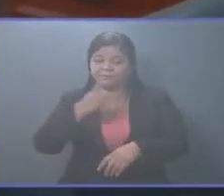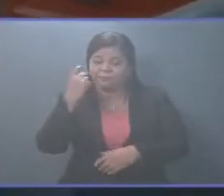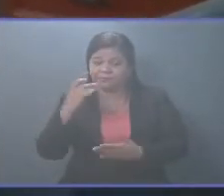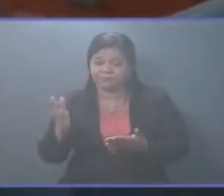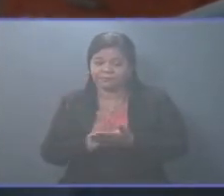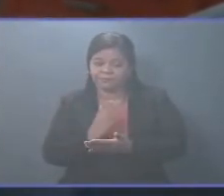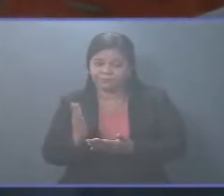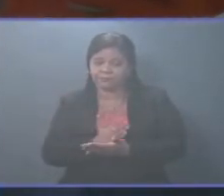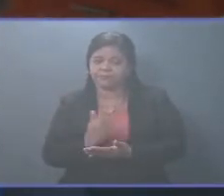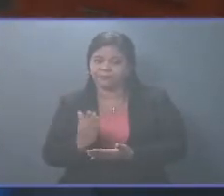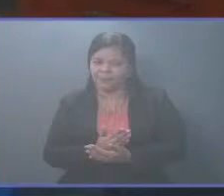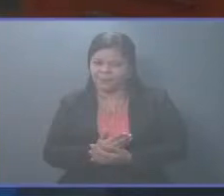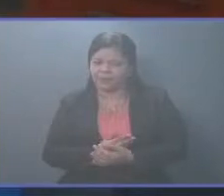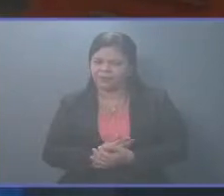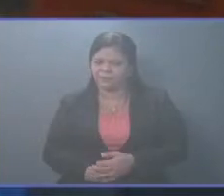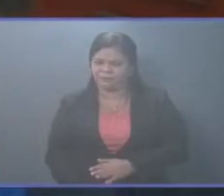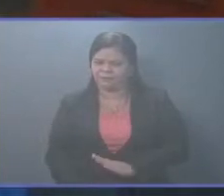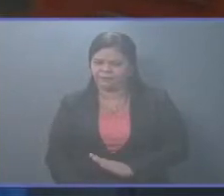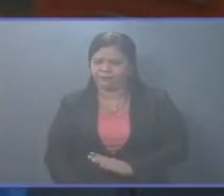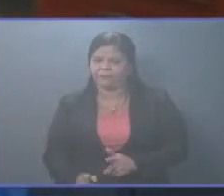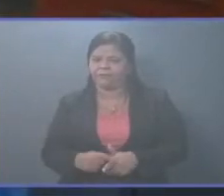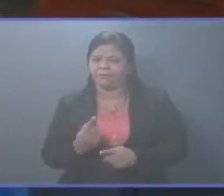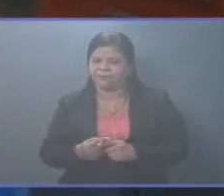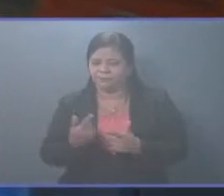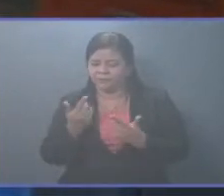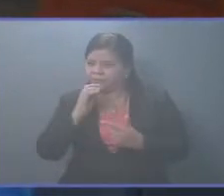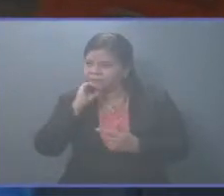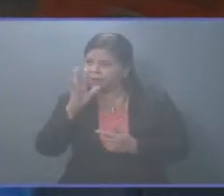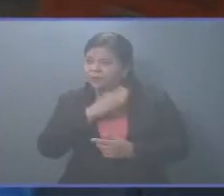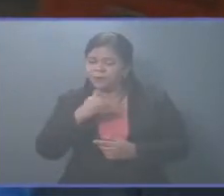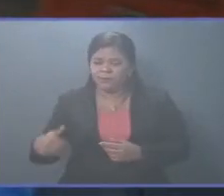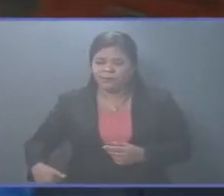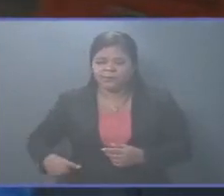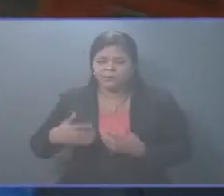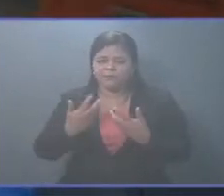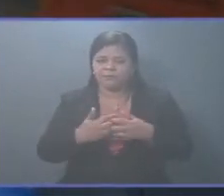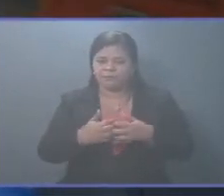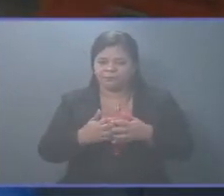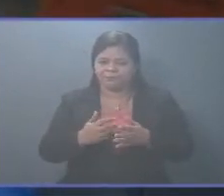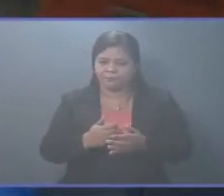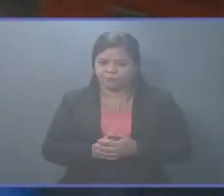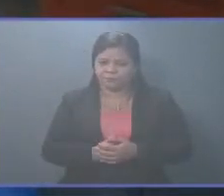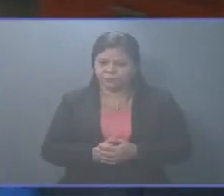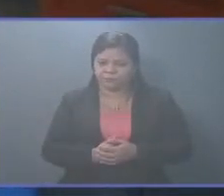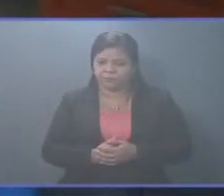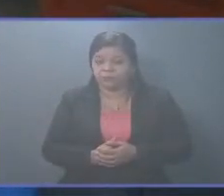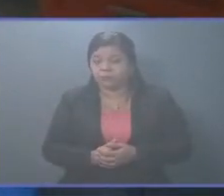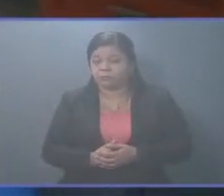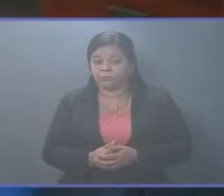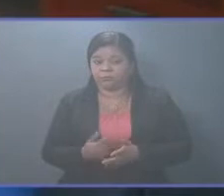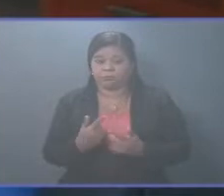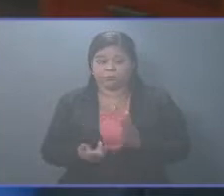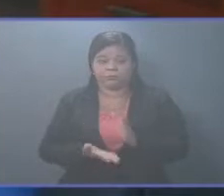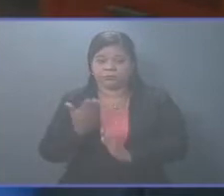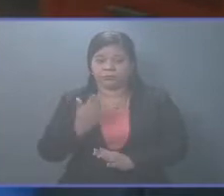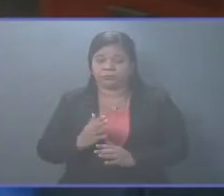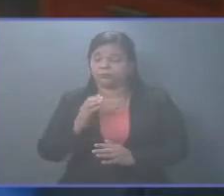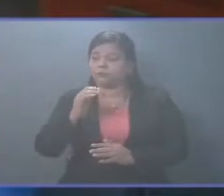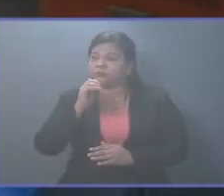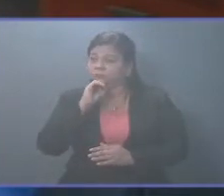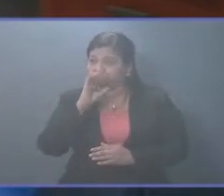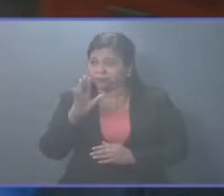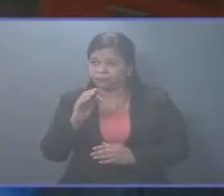estudios. Vea, que el mismo presidente de AstraZeneca dijo, por cierto, un día después de la cadena nacional del